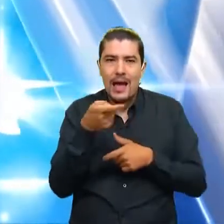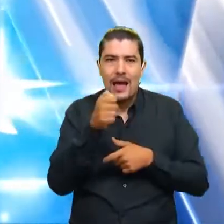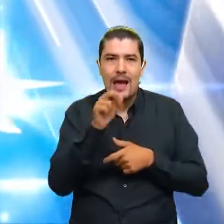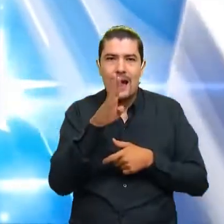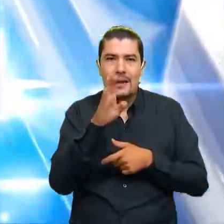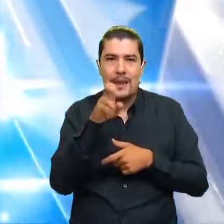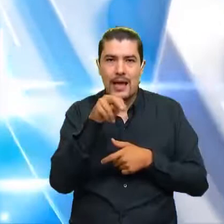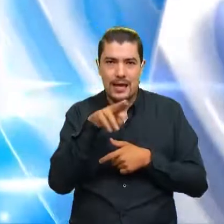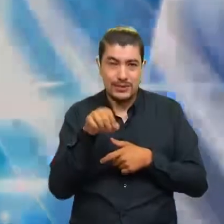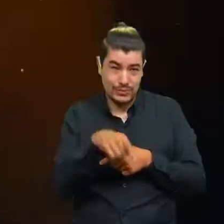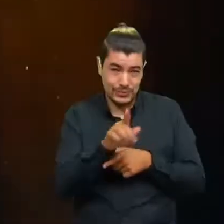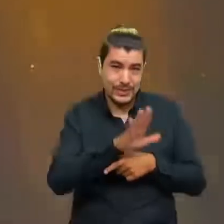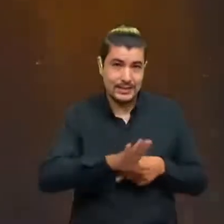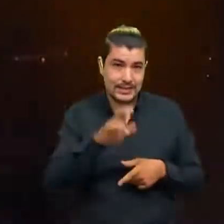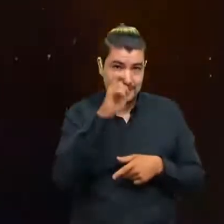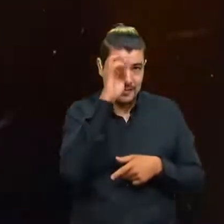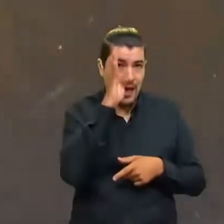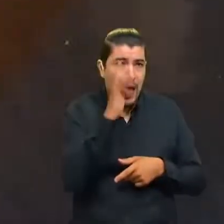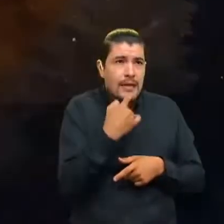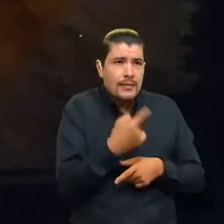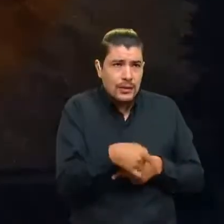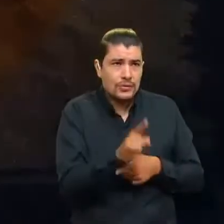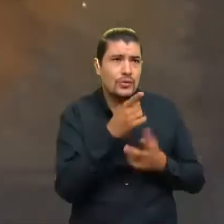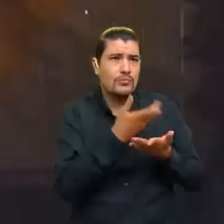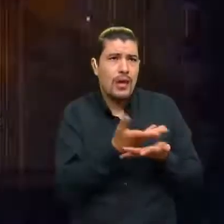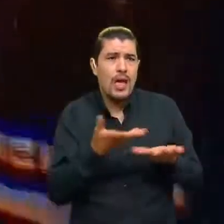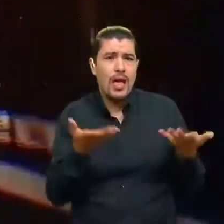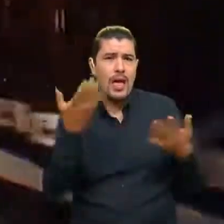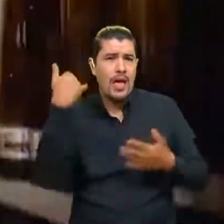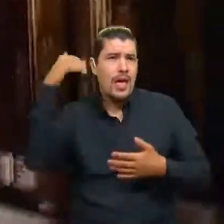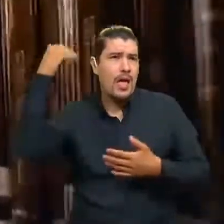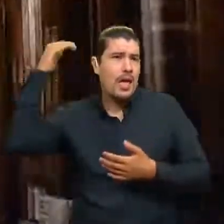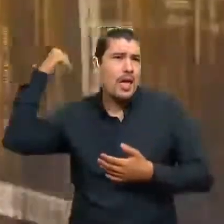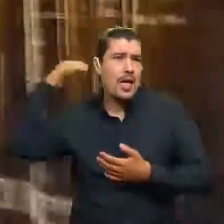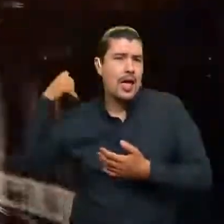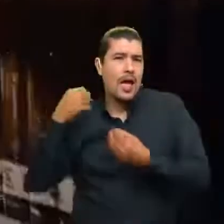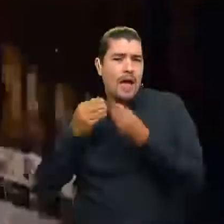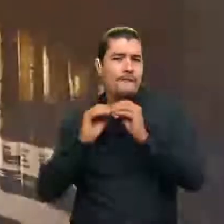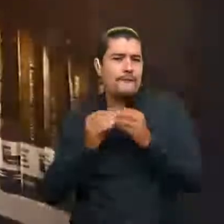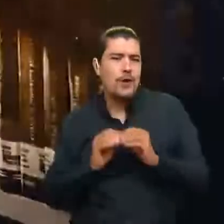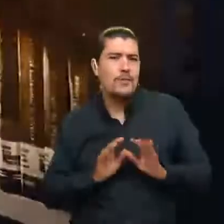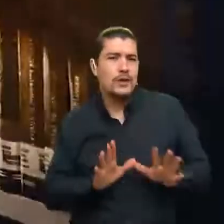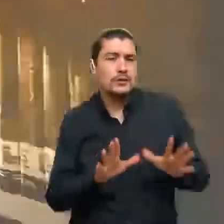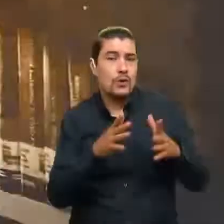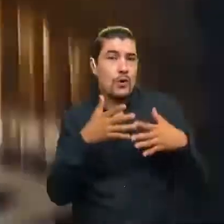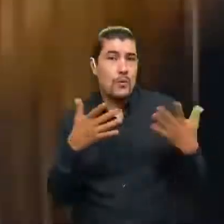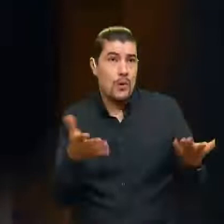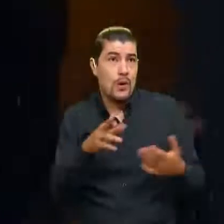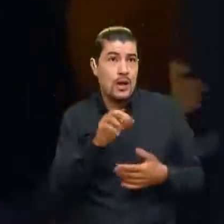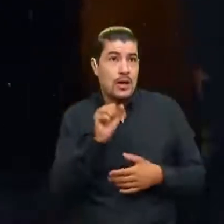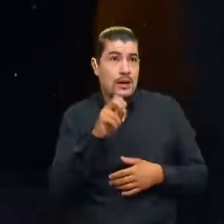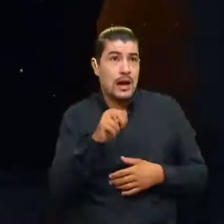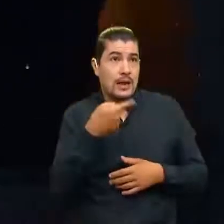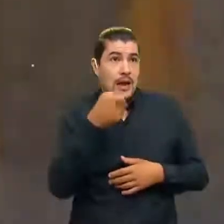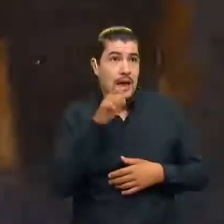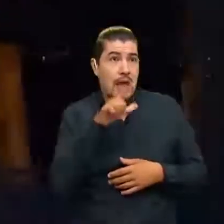dicen, pues este era un producto que era la forma en la cual Juan Rangel de Cuellar lo